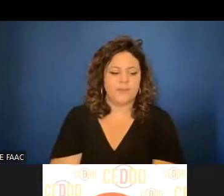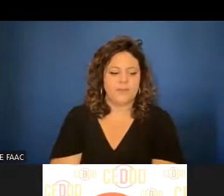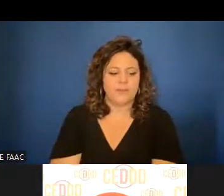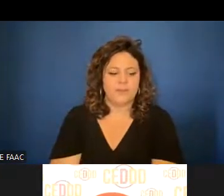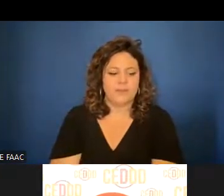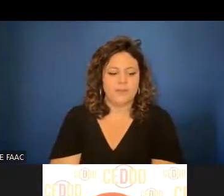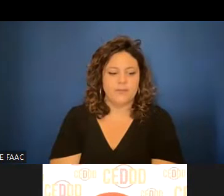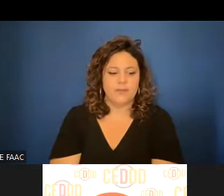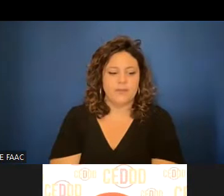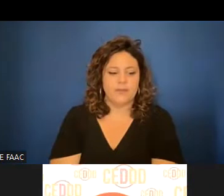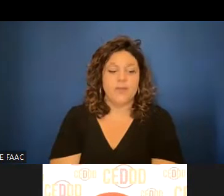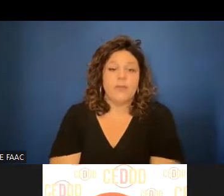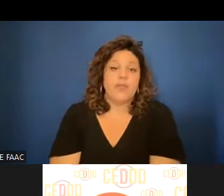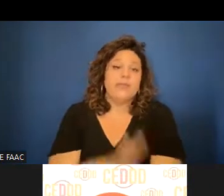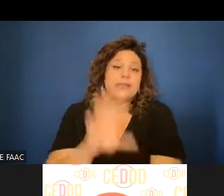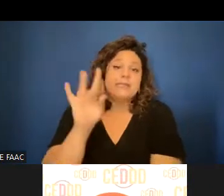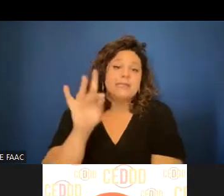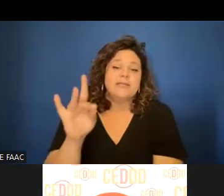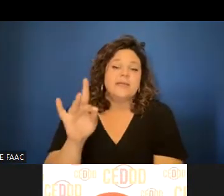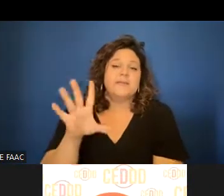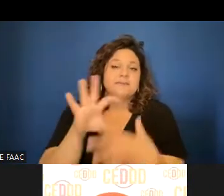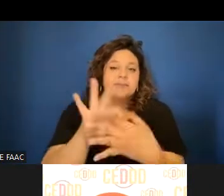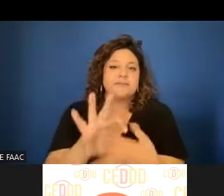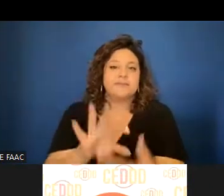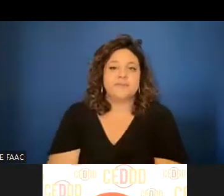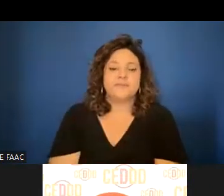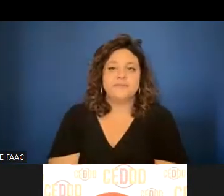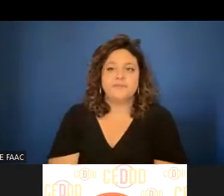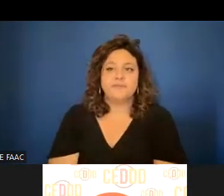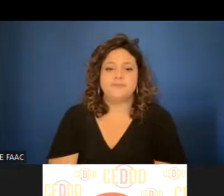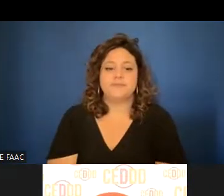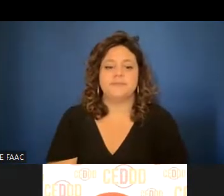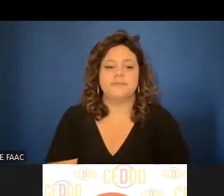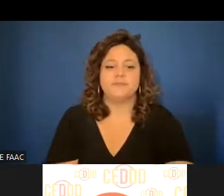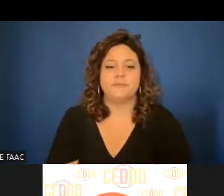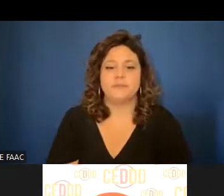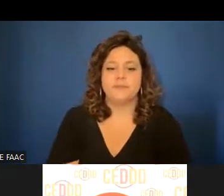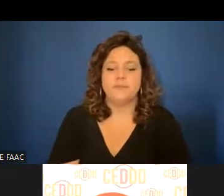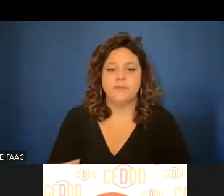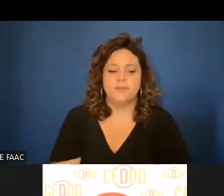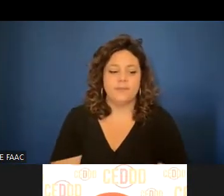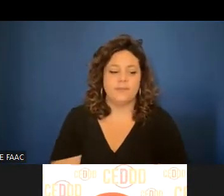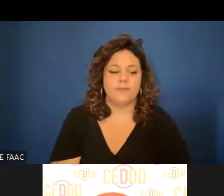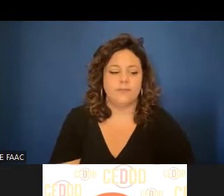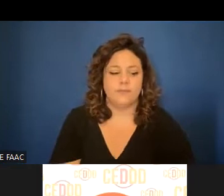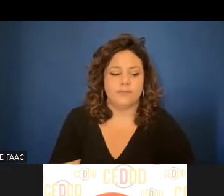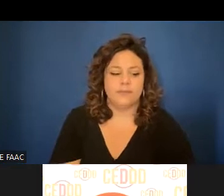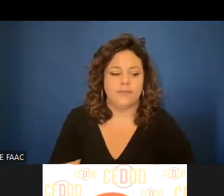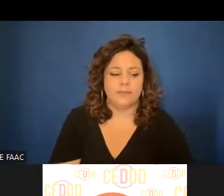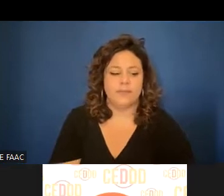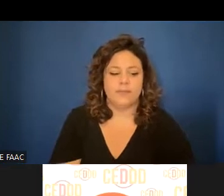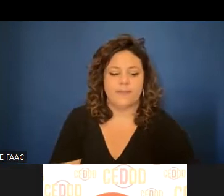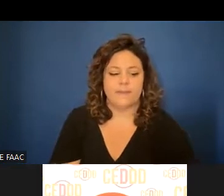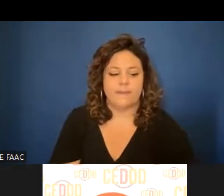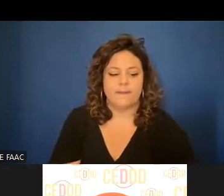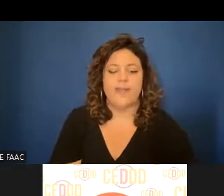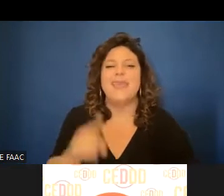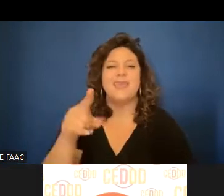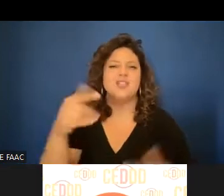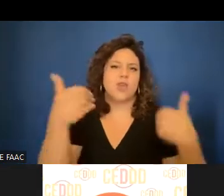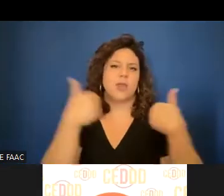ayuntamiento incumple y permite incumplimientos. No han sancionado a nadie, bueno, produce una serie de quejas. Entonces dice, ¿qué pasa